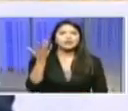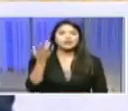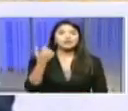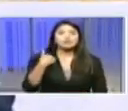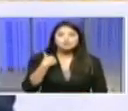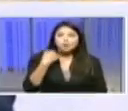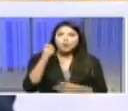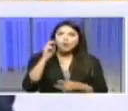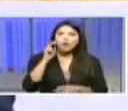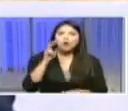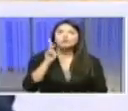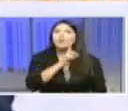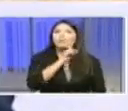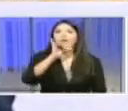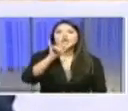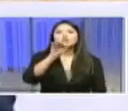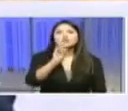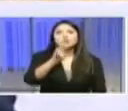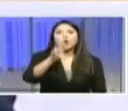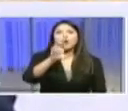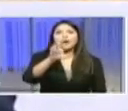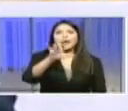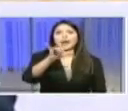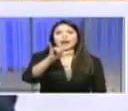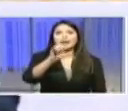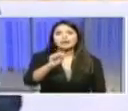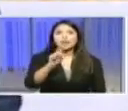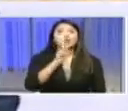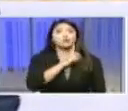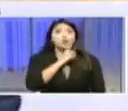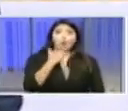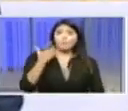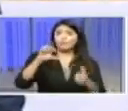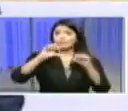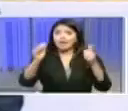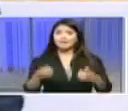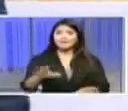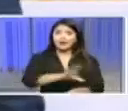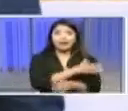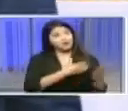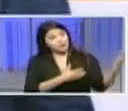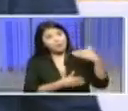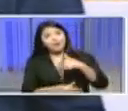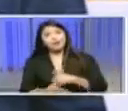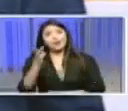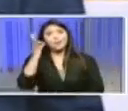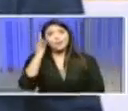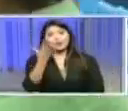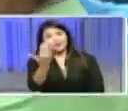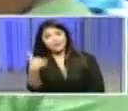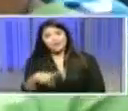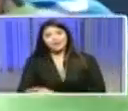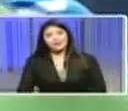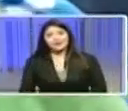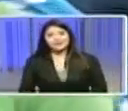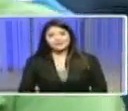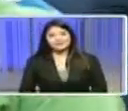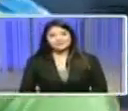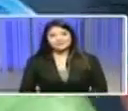Yoreli se llama. Tiene nombre de artista, de cantante. ¡Que venga Yoreli!